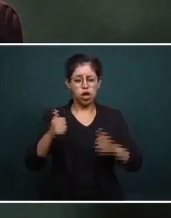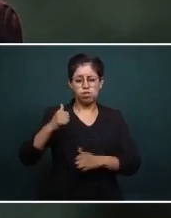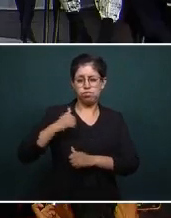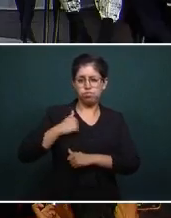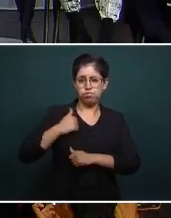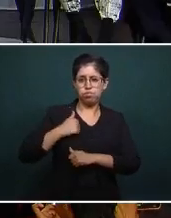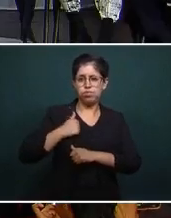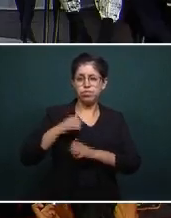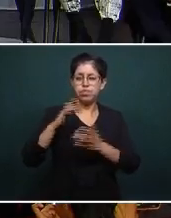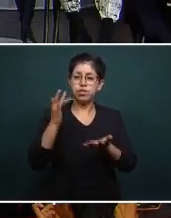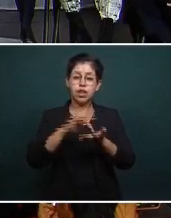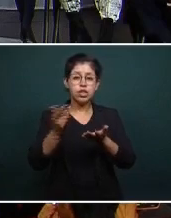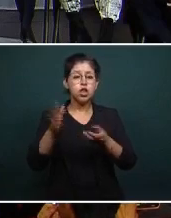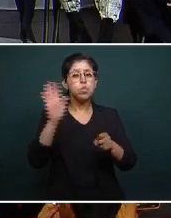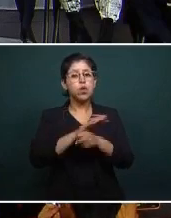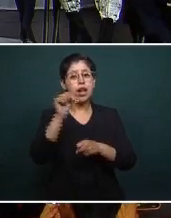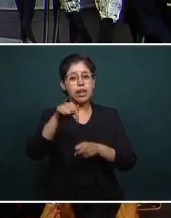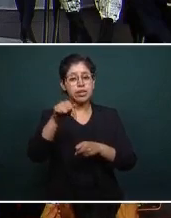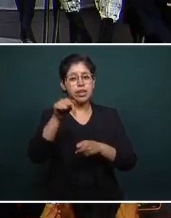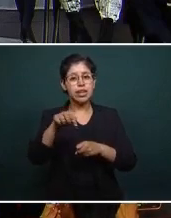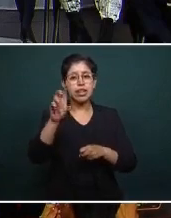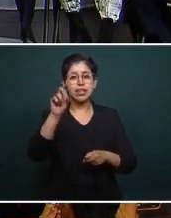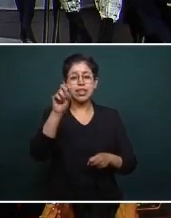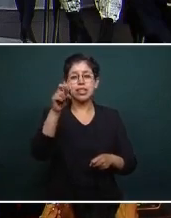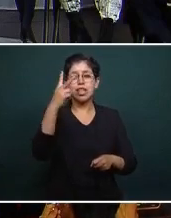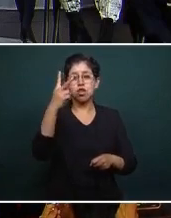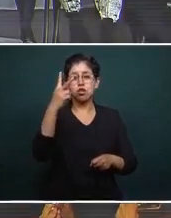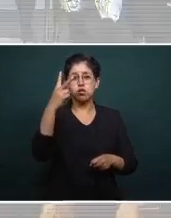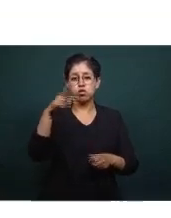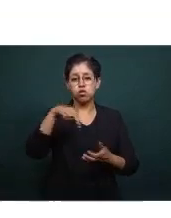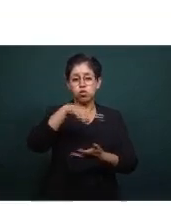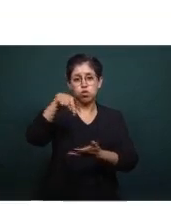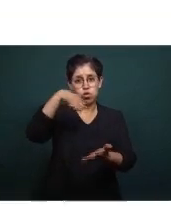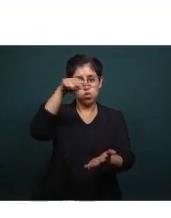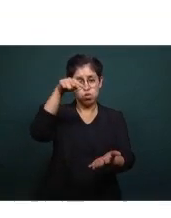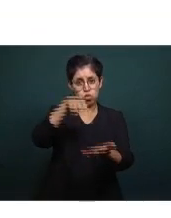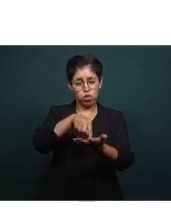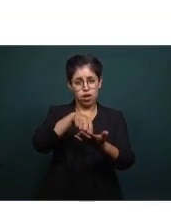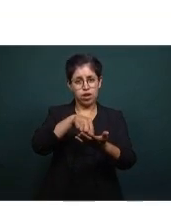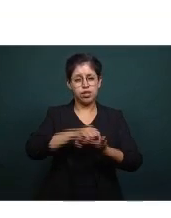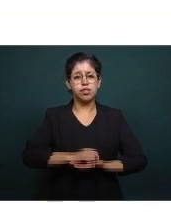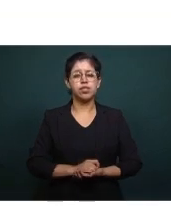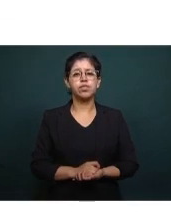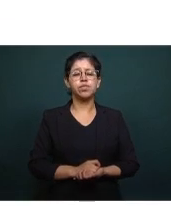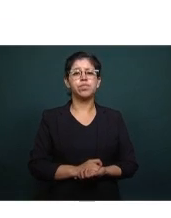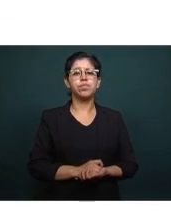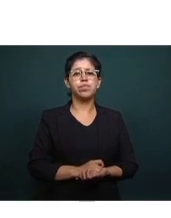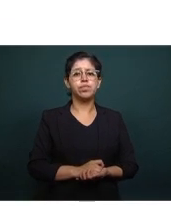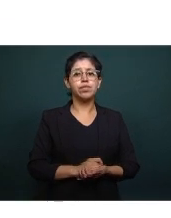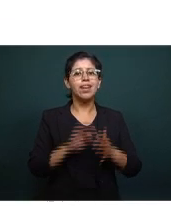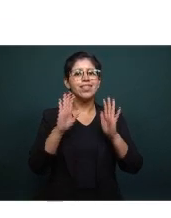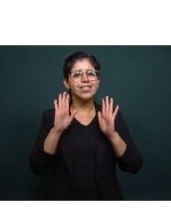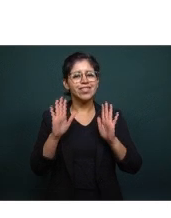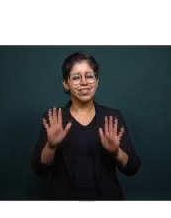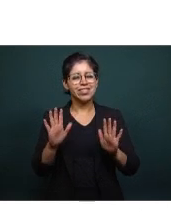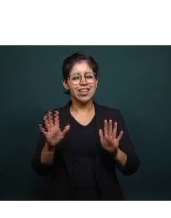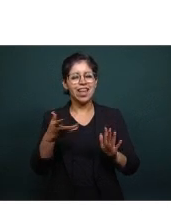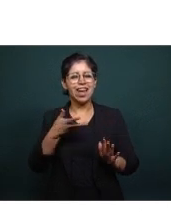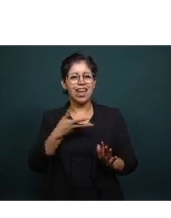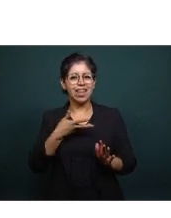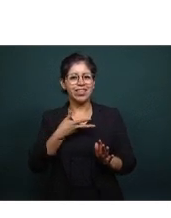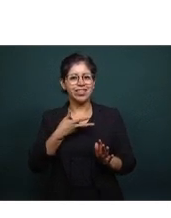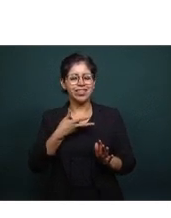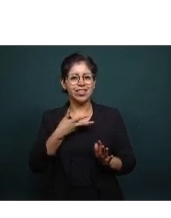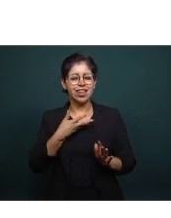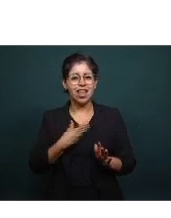tenemos 32 regiones que están mostradas en el mapa que se ve aquí a un costado. Son las 32 regiones donde ya se cuenta